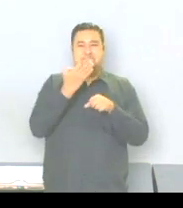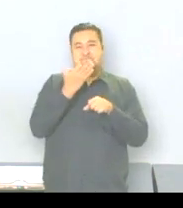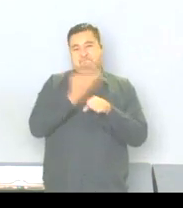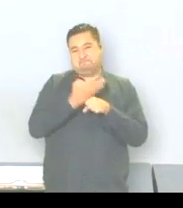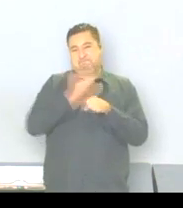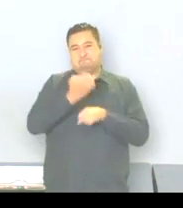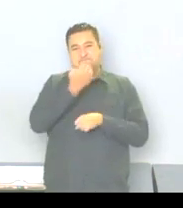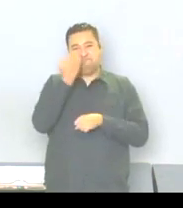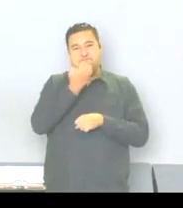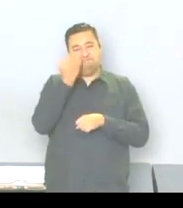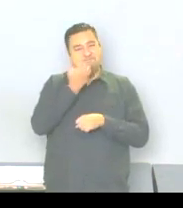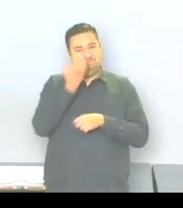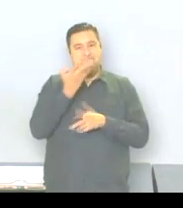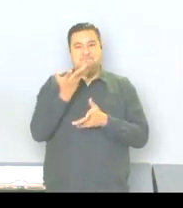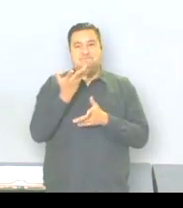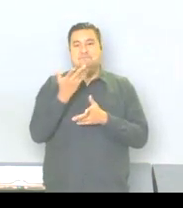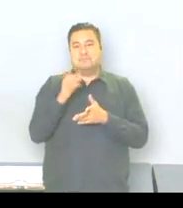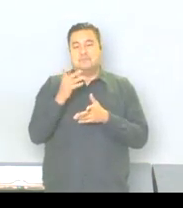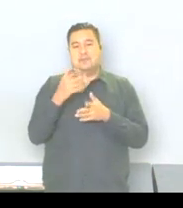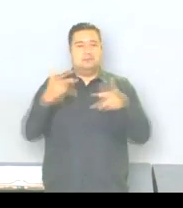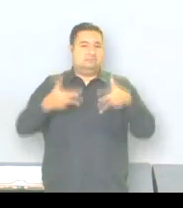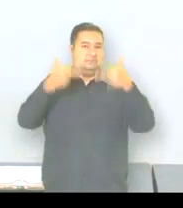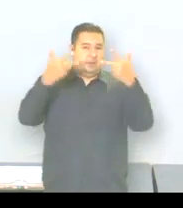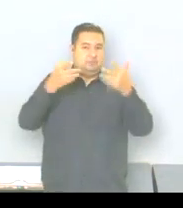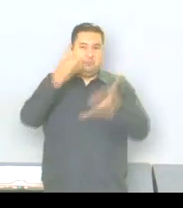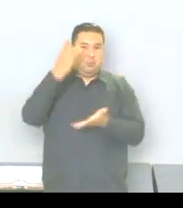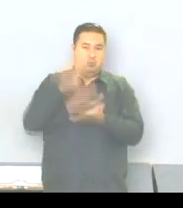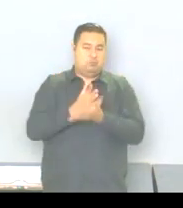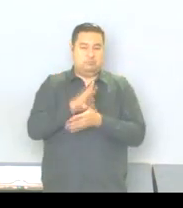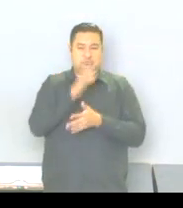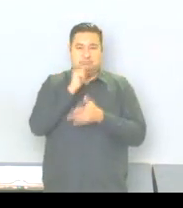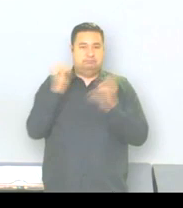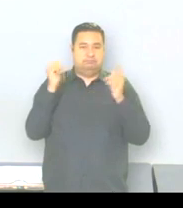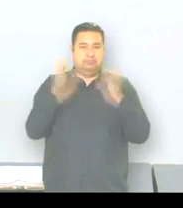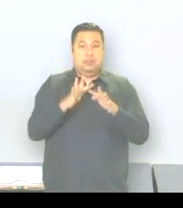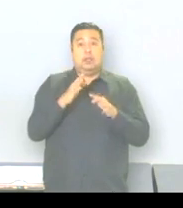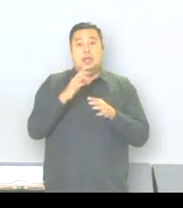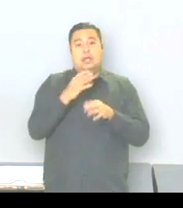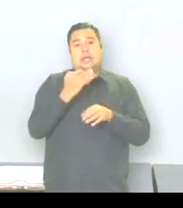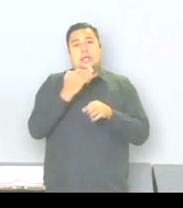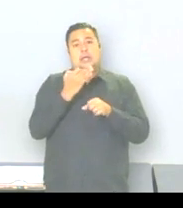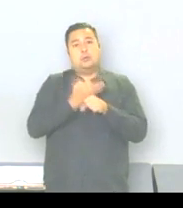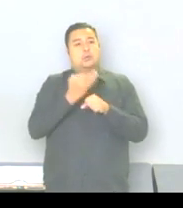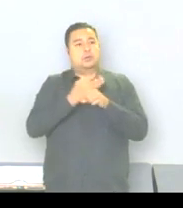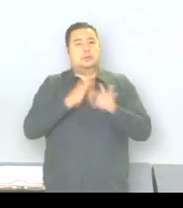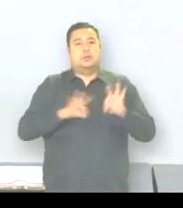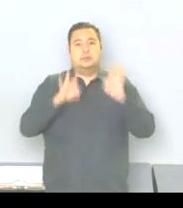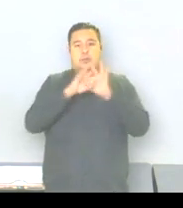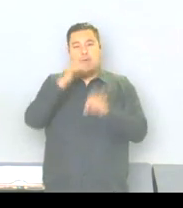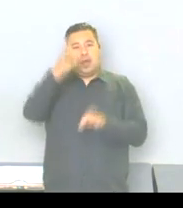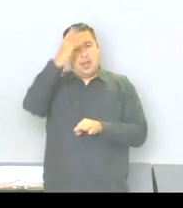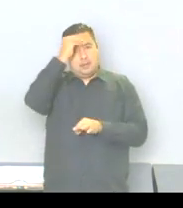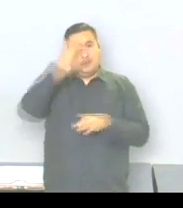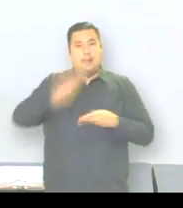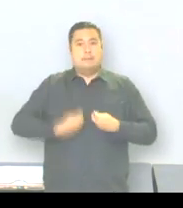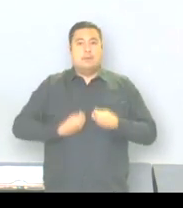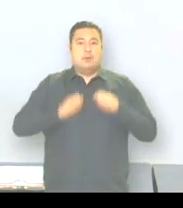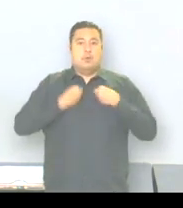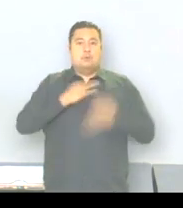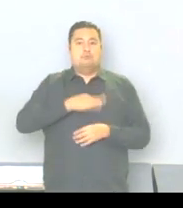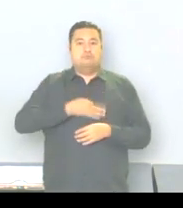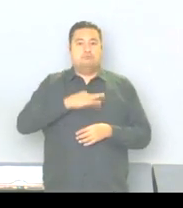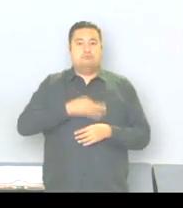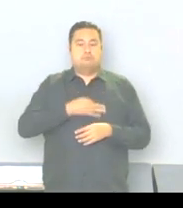llamado nuevamente sigue siendo: aprendamos a vivir con el virus, aprendamos a que ahí va a estar, que es una